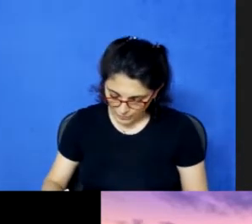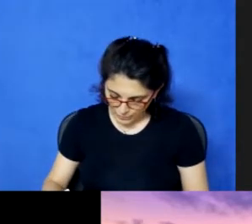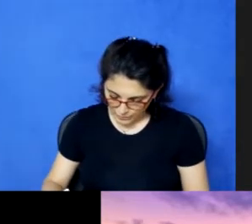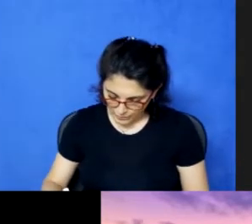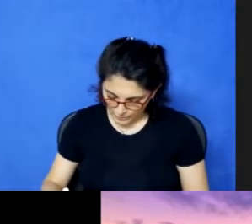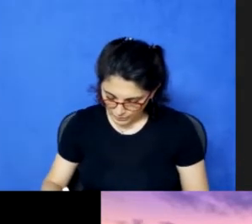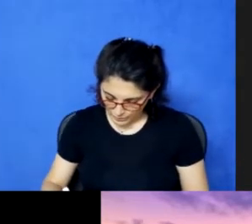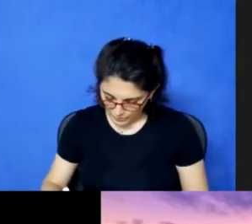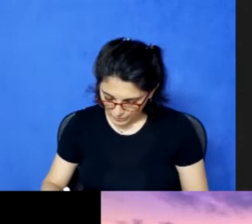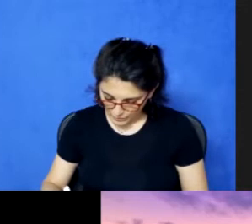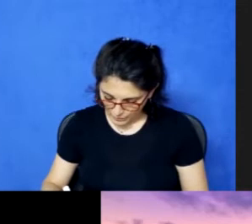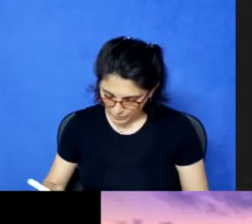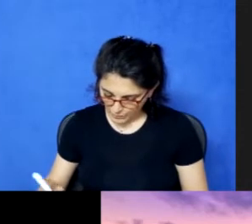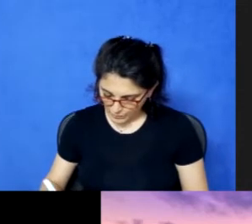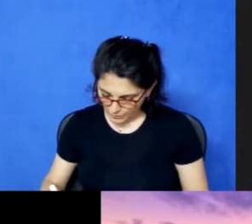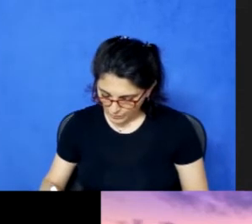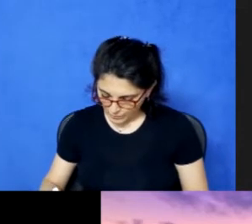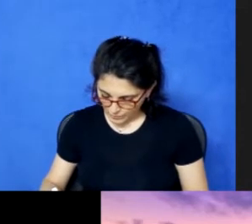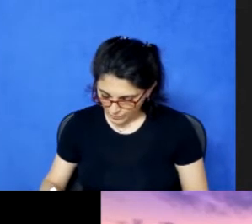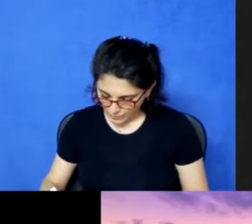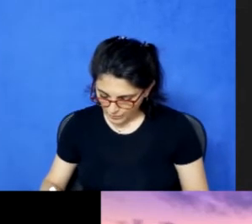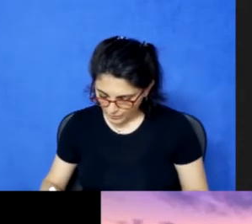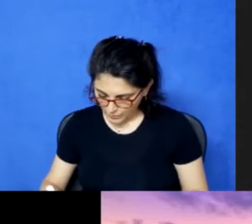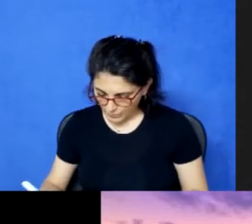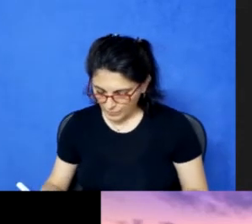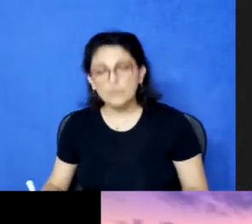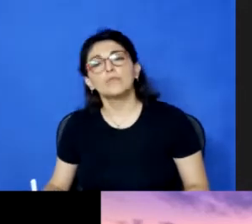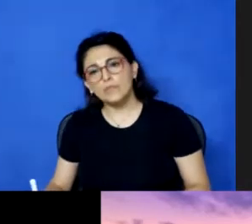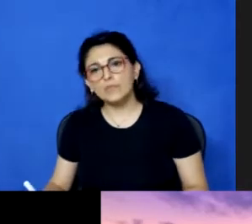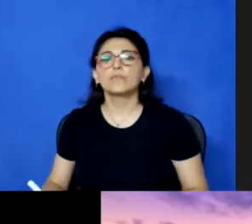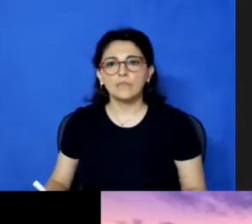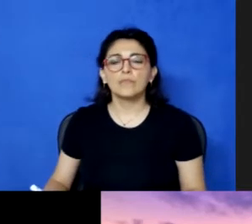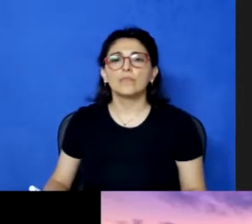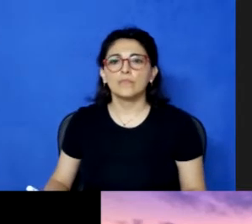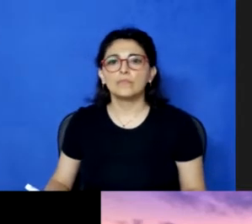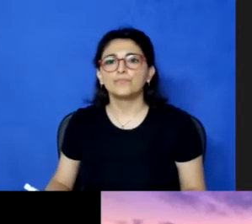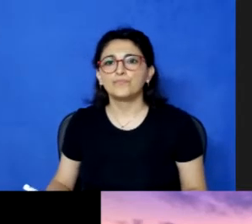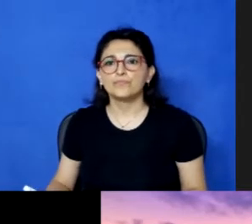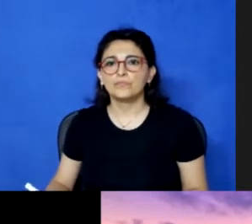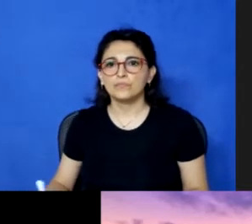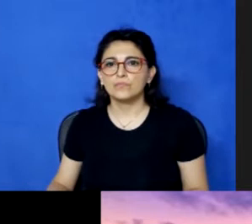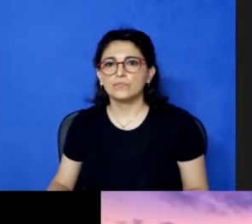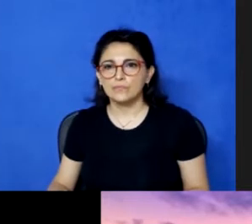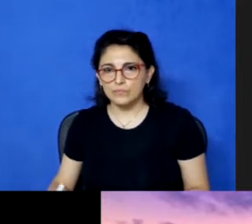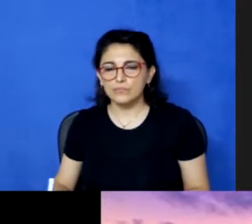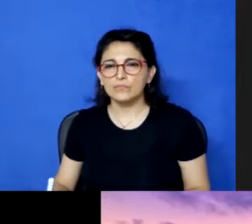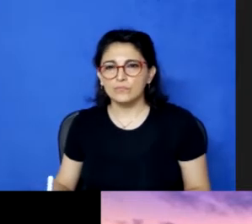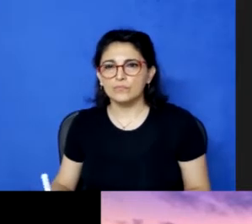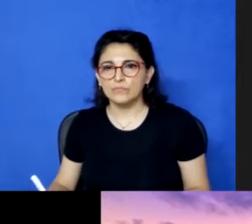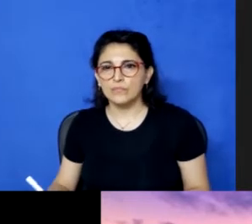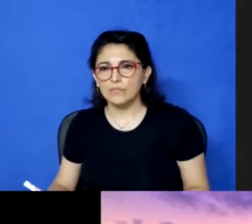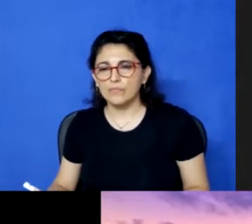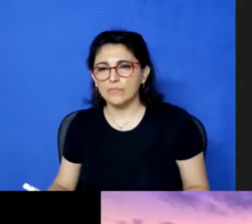la vida la suerte te acompaña cuando vos te la pones en condiciones de devolverte lo que vos haces.